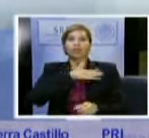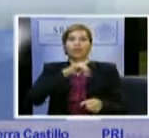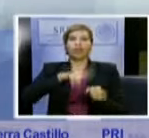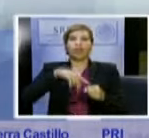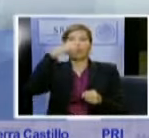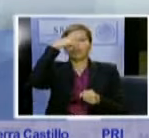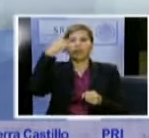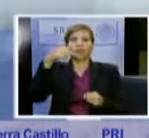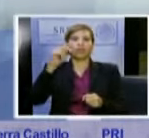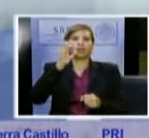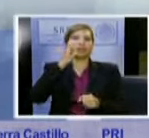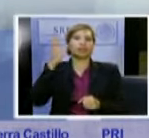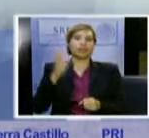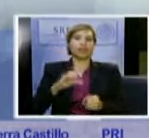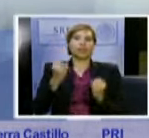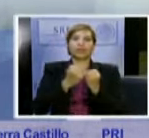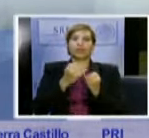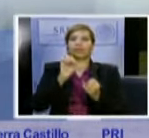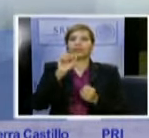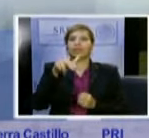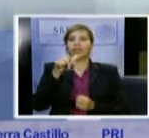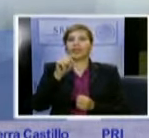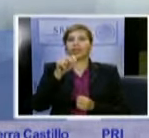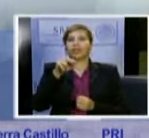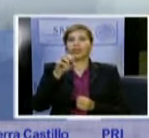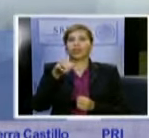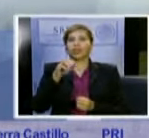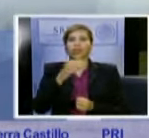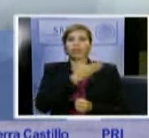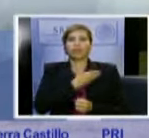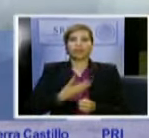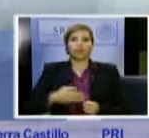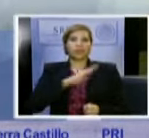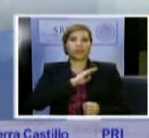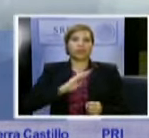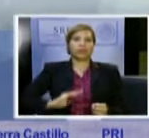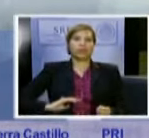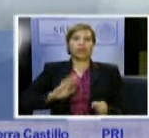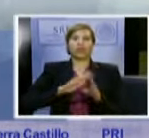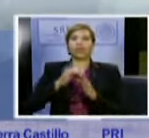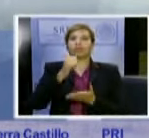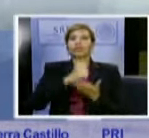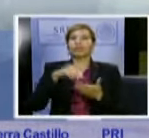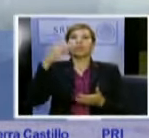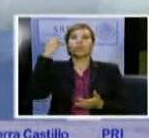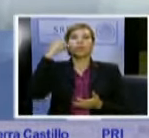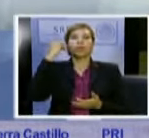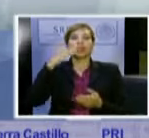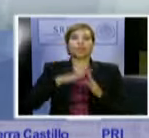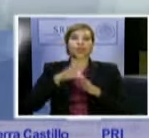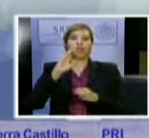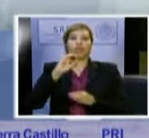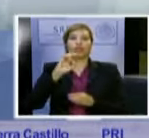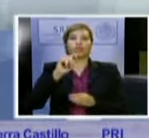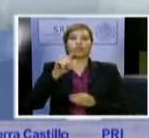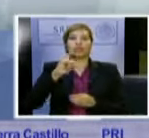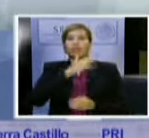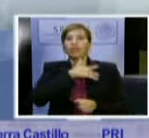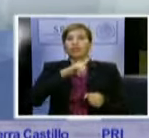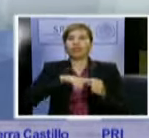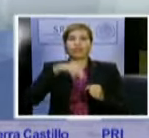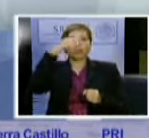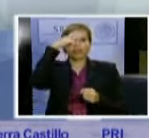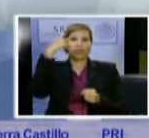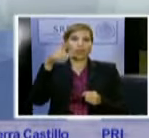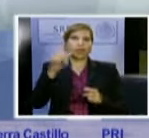cónsul general de México en San Antonio, presidente municipal de la ciudad de Oaxaca y cónsul general de México en Toronto